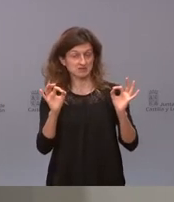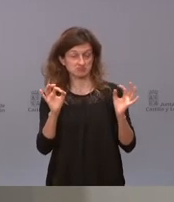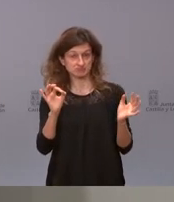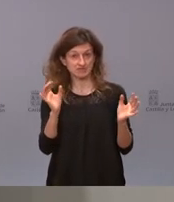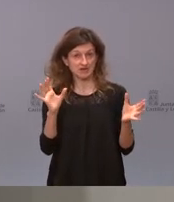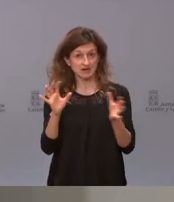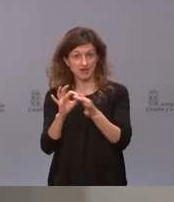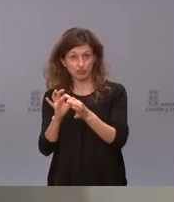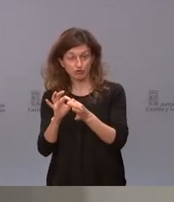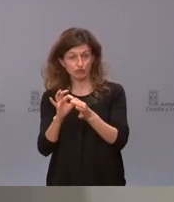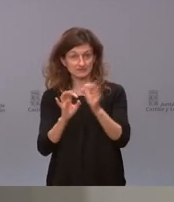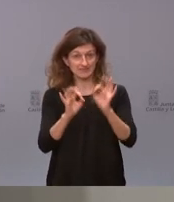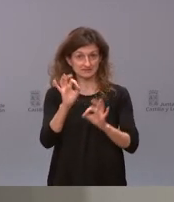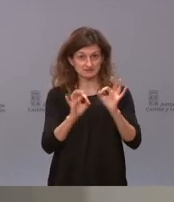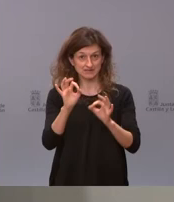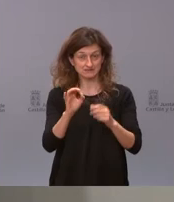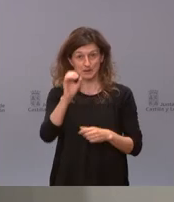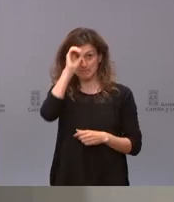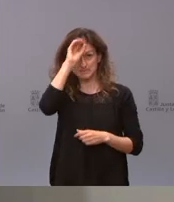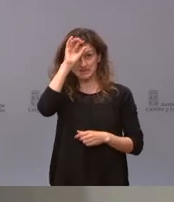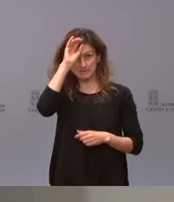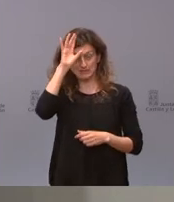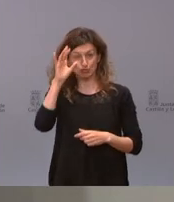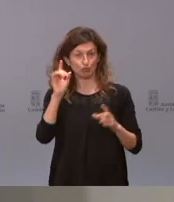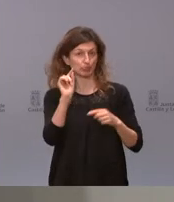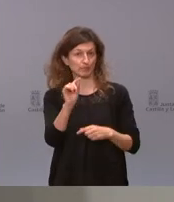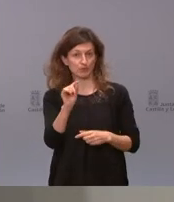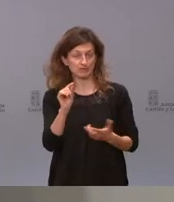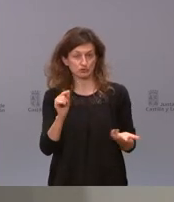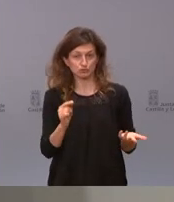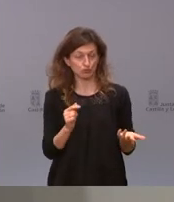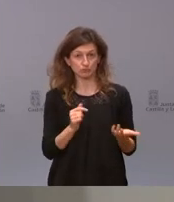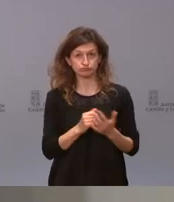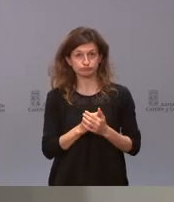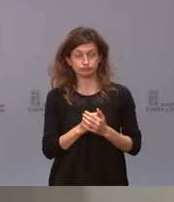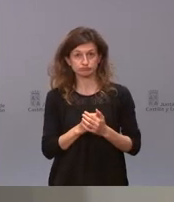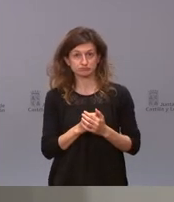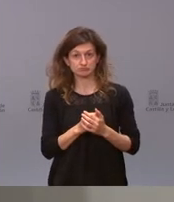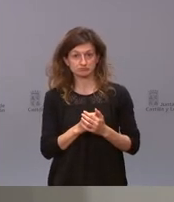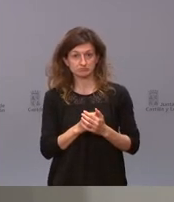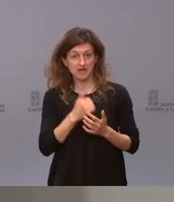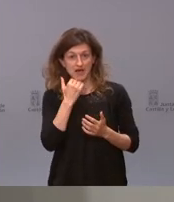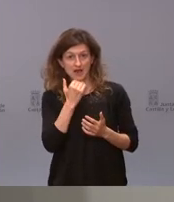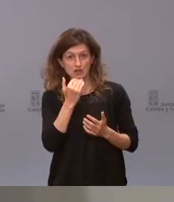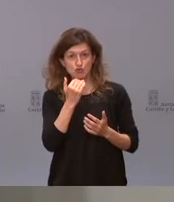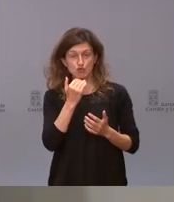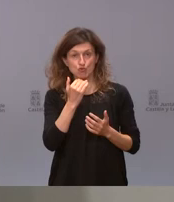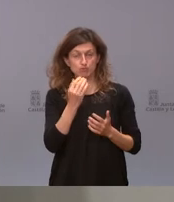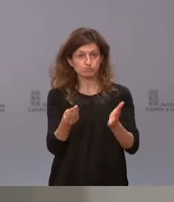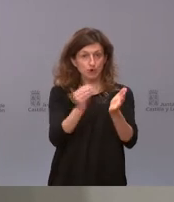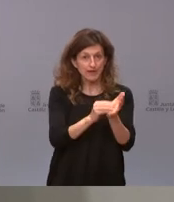vinculadas a tasas y villablino de momento no tiene unas condiciones como para que se extremen más